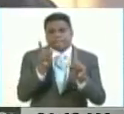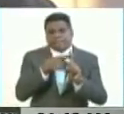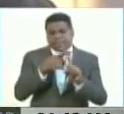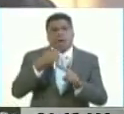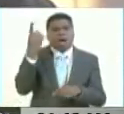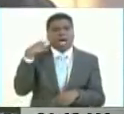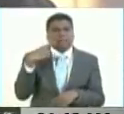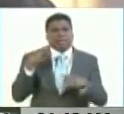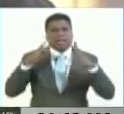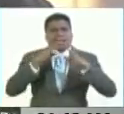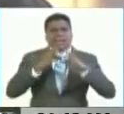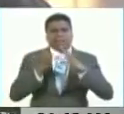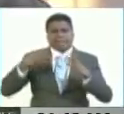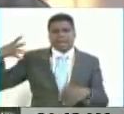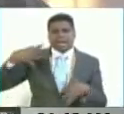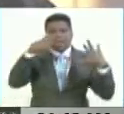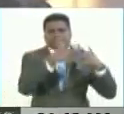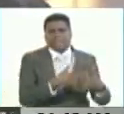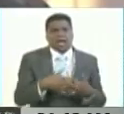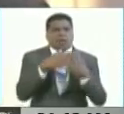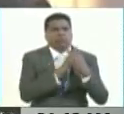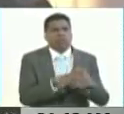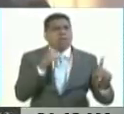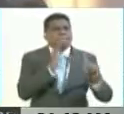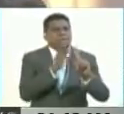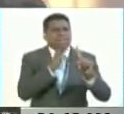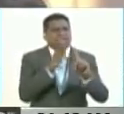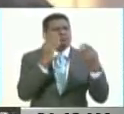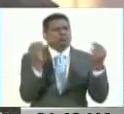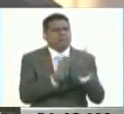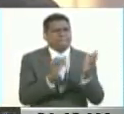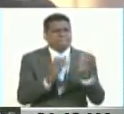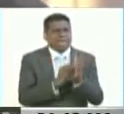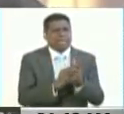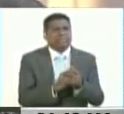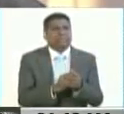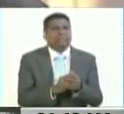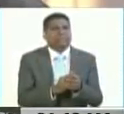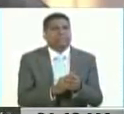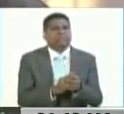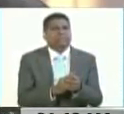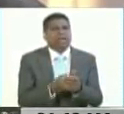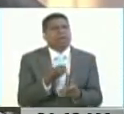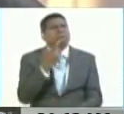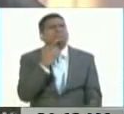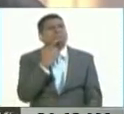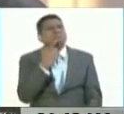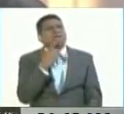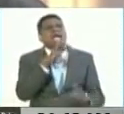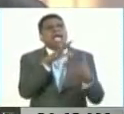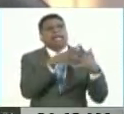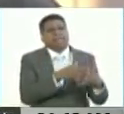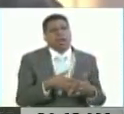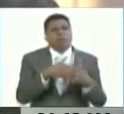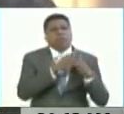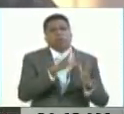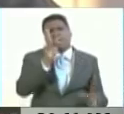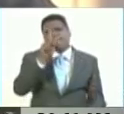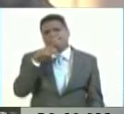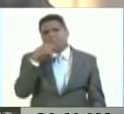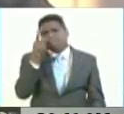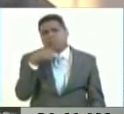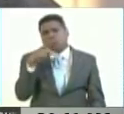sido atacado en varias oportunidades. Fíjate que hace poco también hubo unas declaraciones en Estados Unidos, una parte política, por supuesto